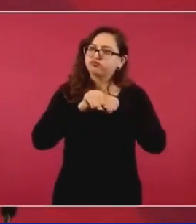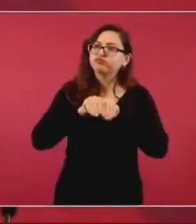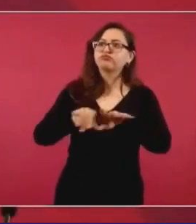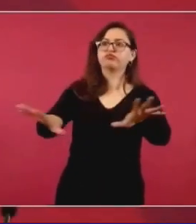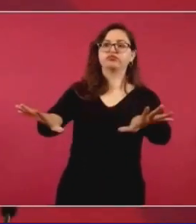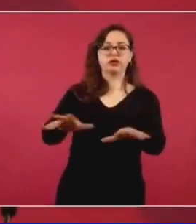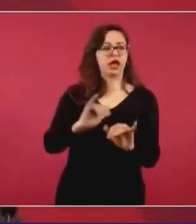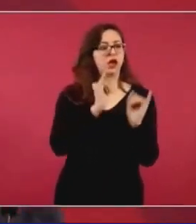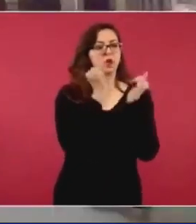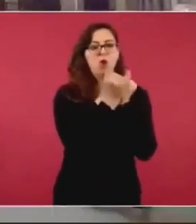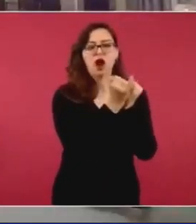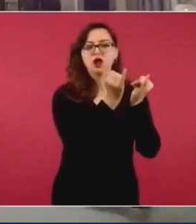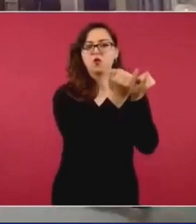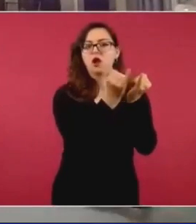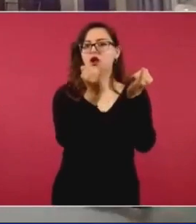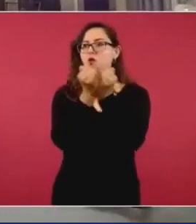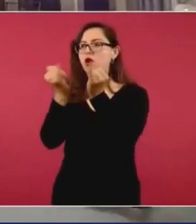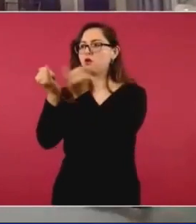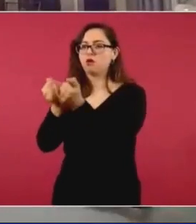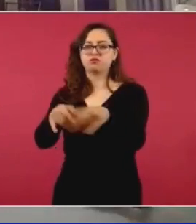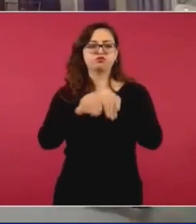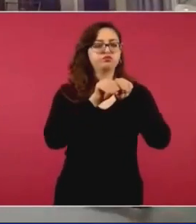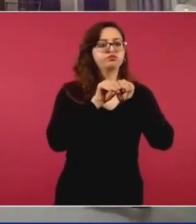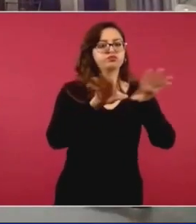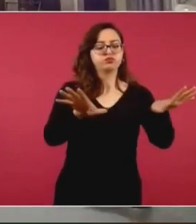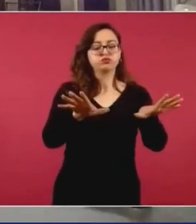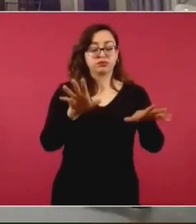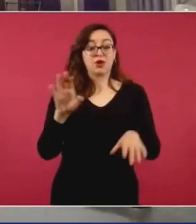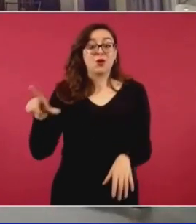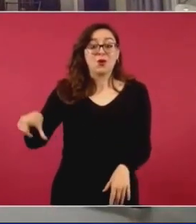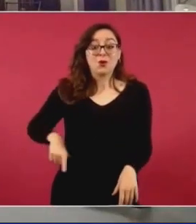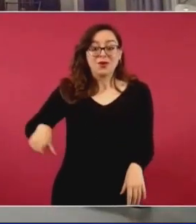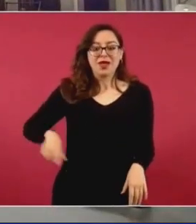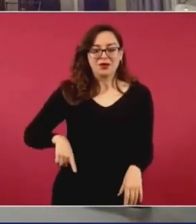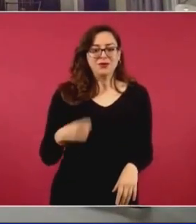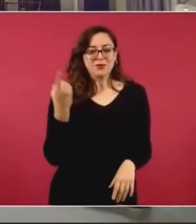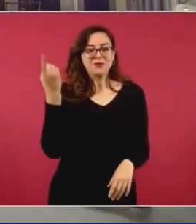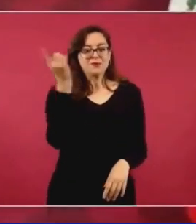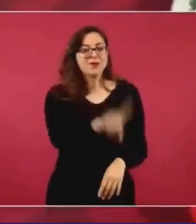y a veces ni siquiera en los periódicos